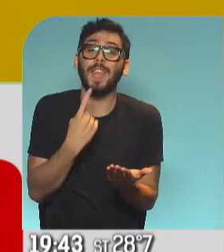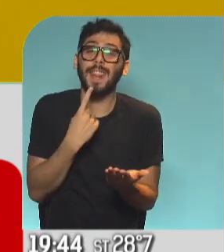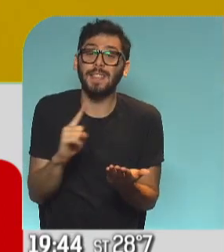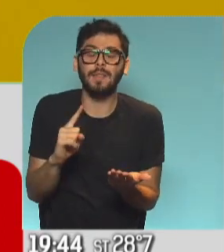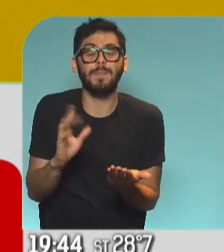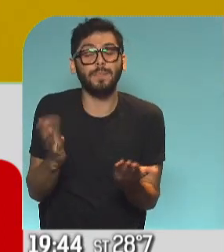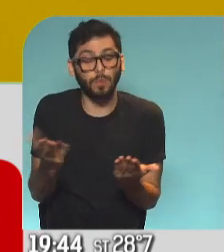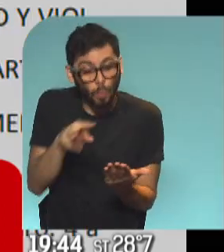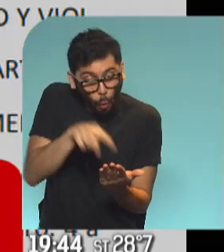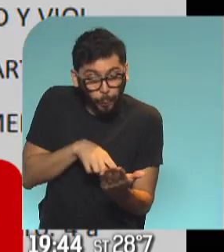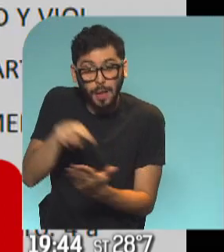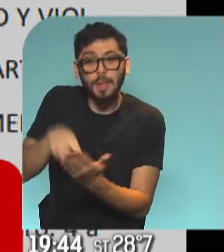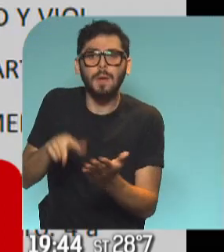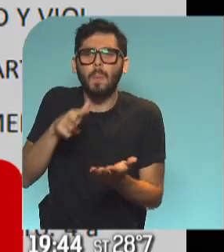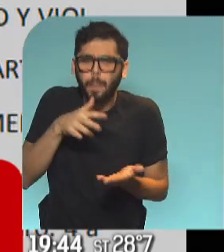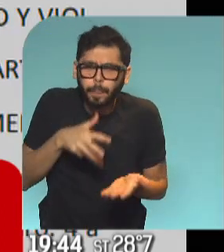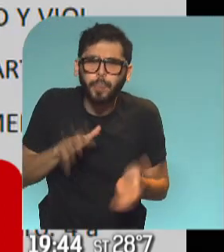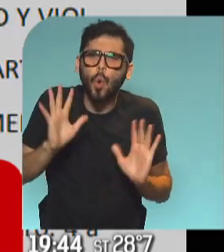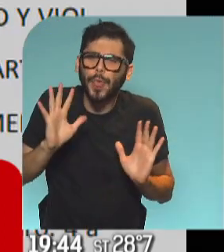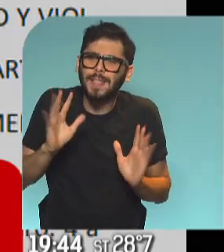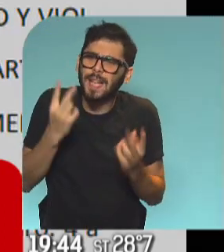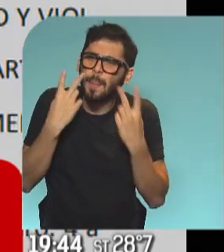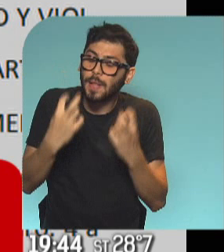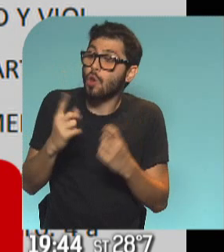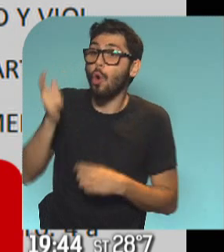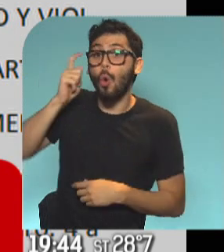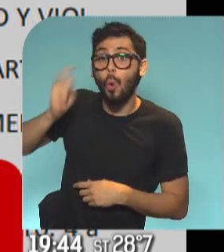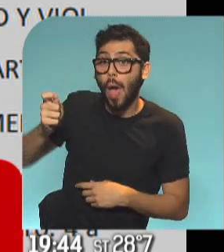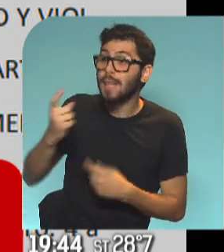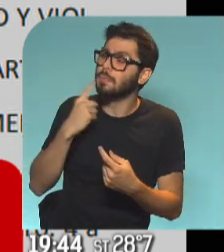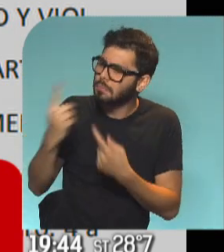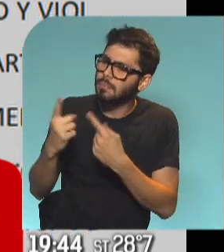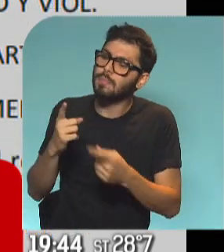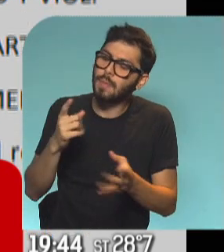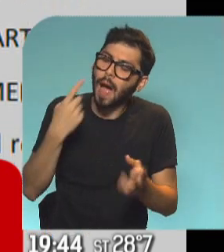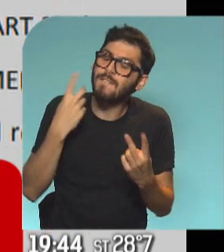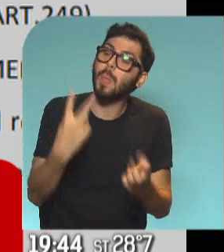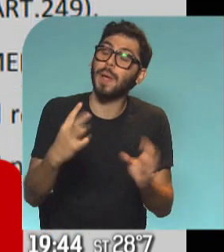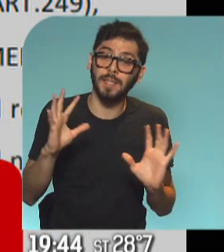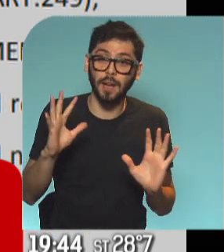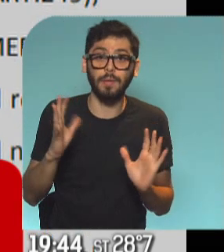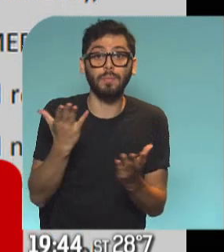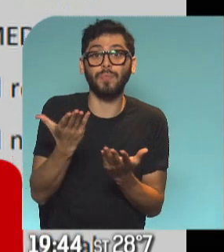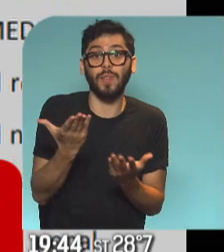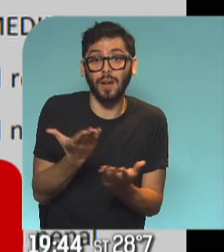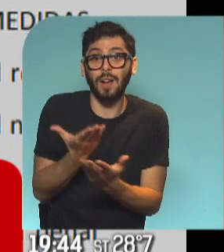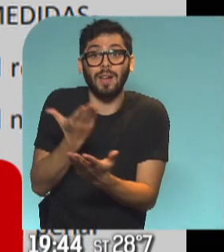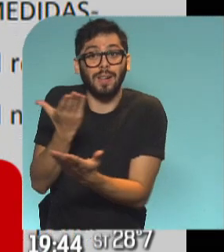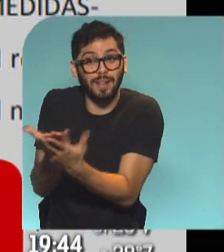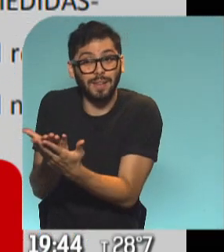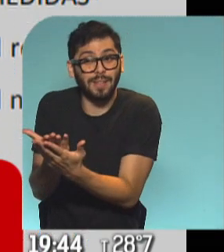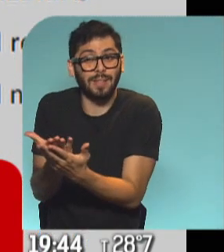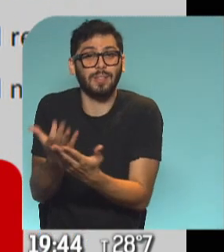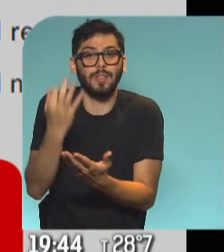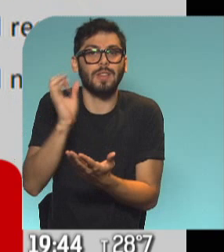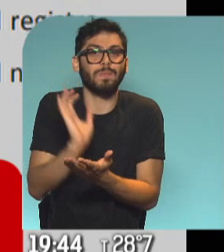para investigar, señor juez, investigue. Y le propuso, es esto que estamos viendo, esto es la contestación de lo que se llama